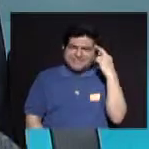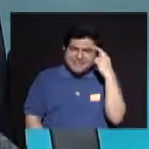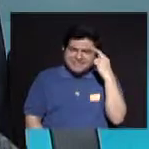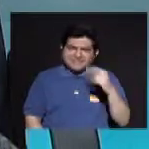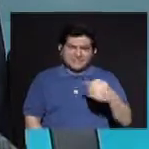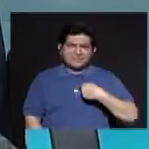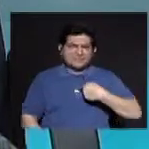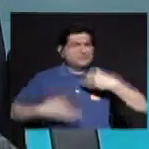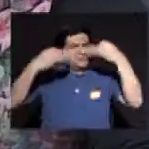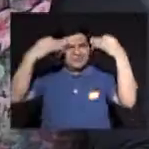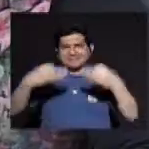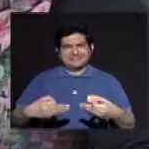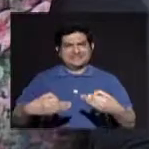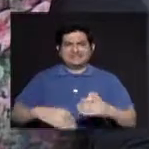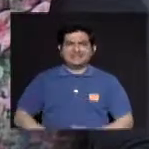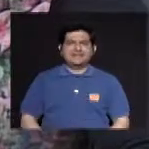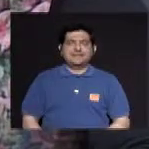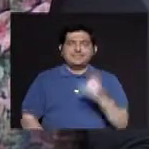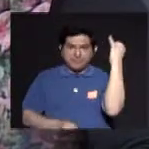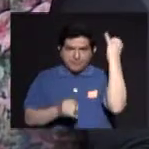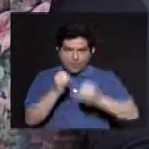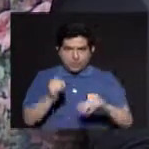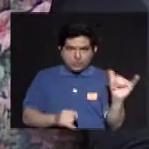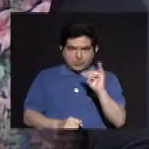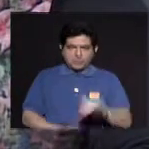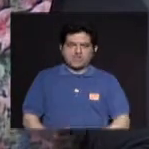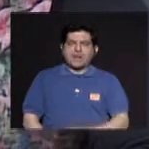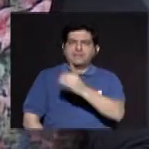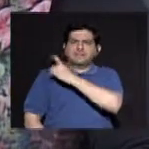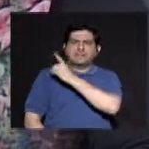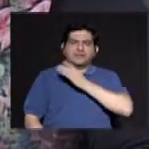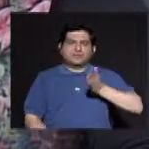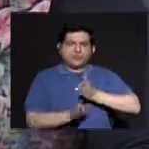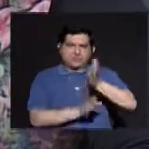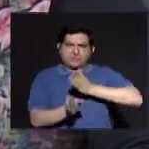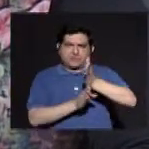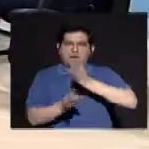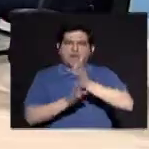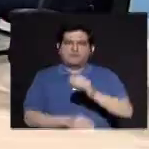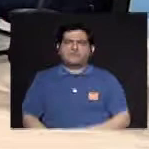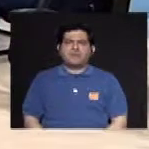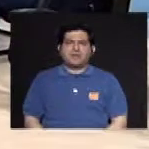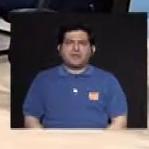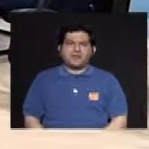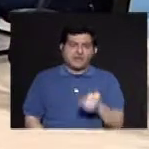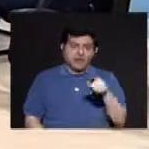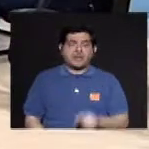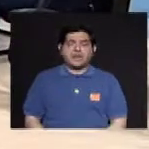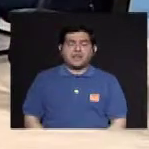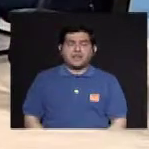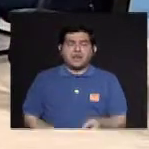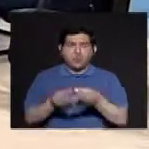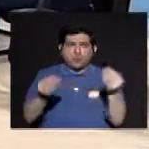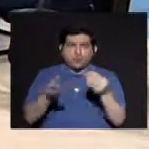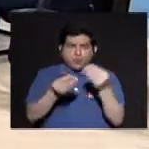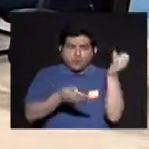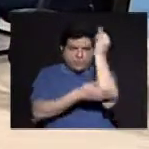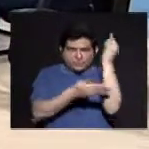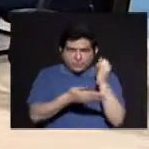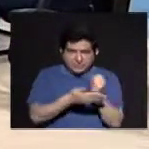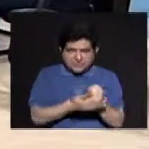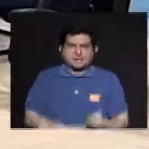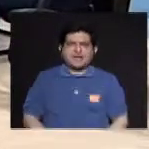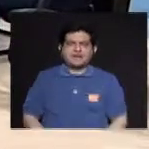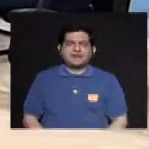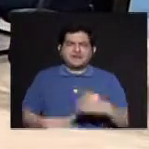la decisión y finalmente también porque el director de mi carrera era un production designer muy muy importante que fue el que hizo la dirección de